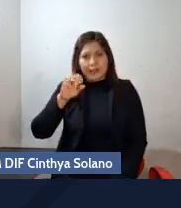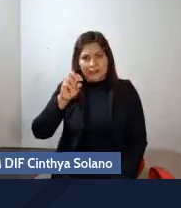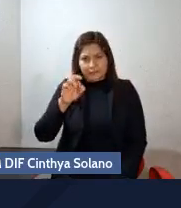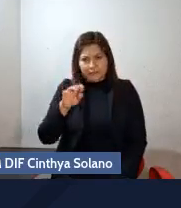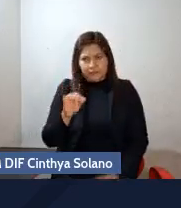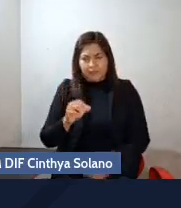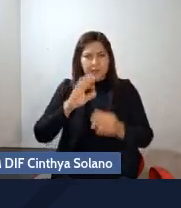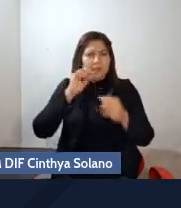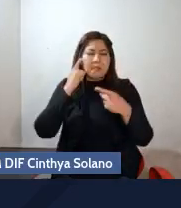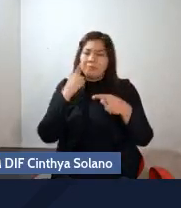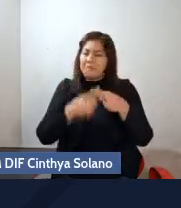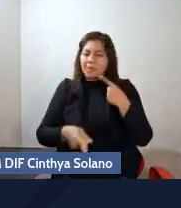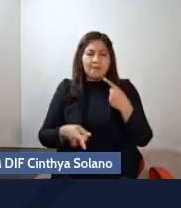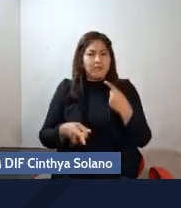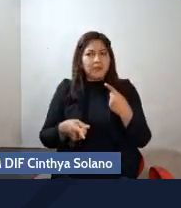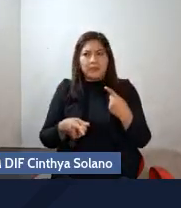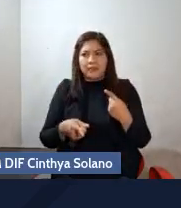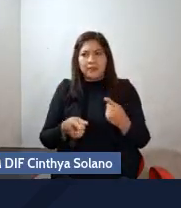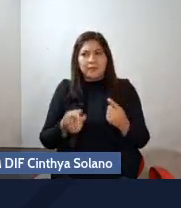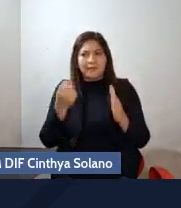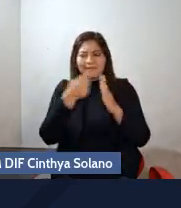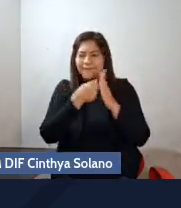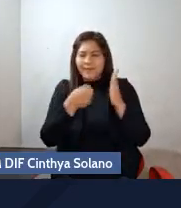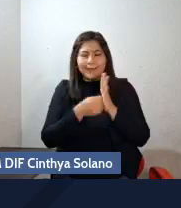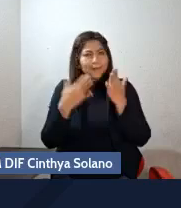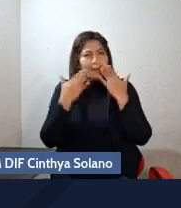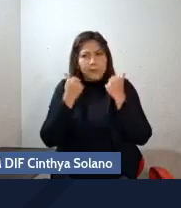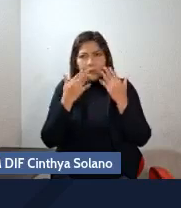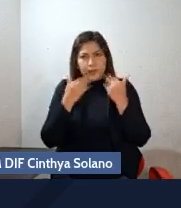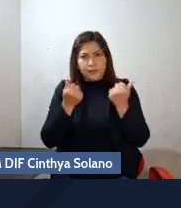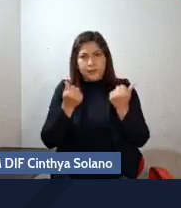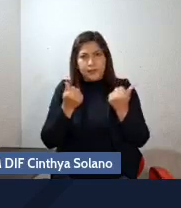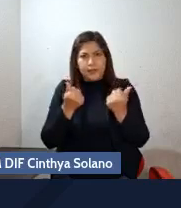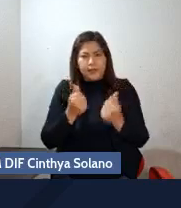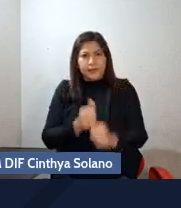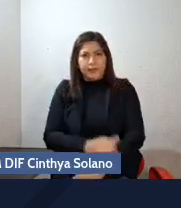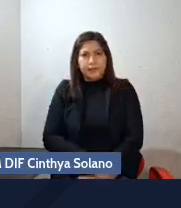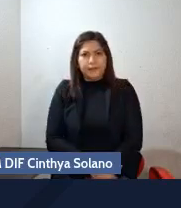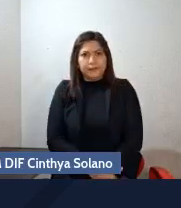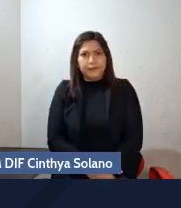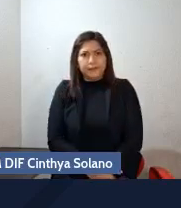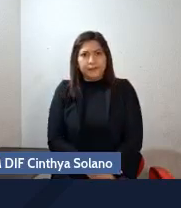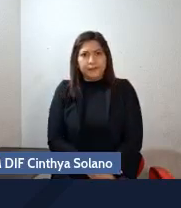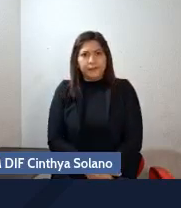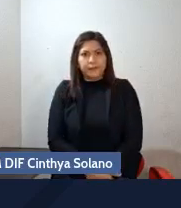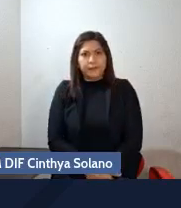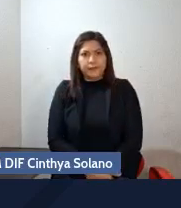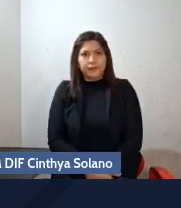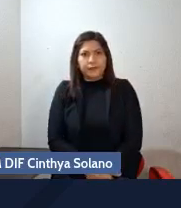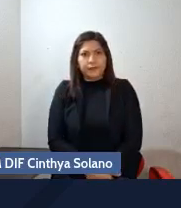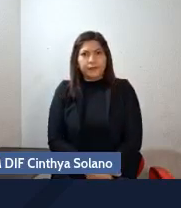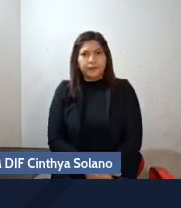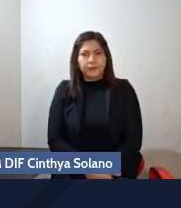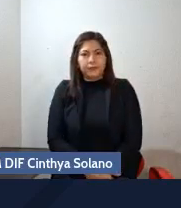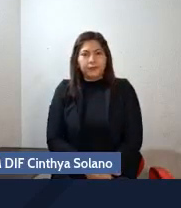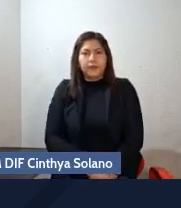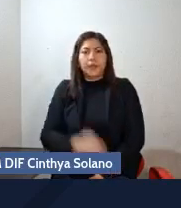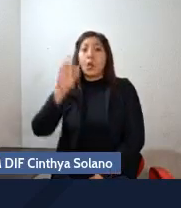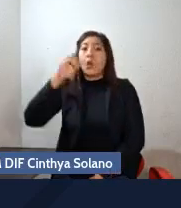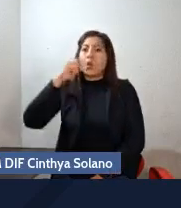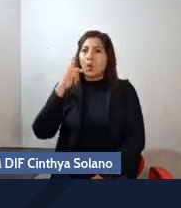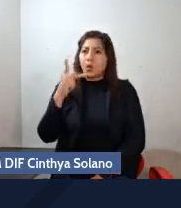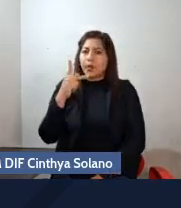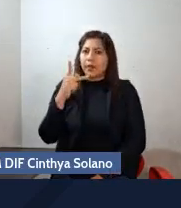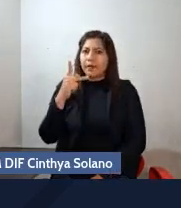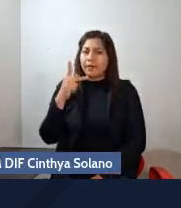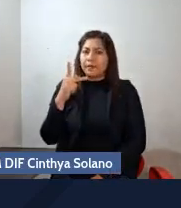ese testamento. Ok, entonces es para tener un